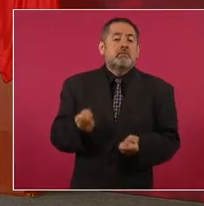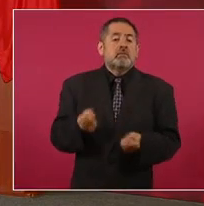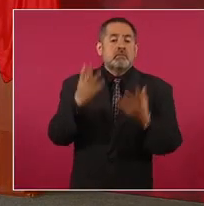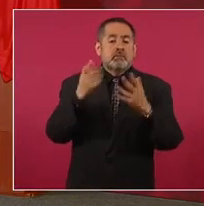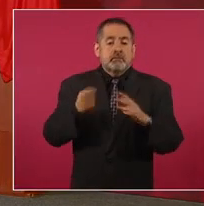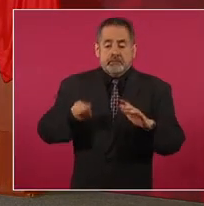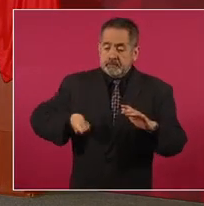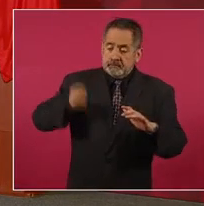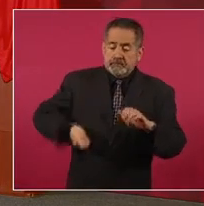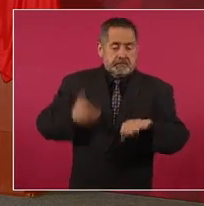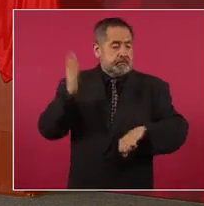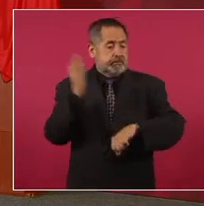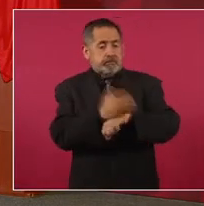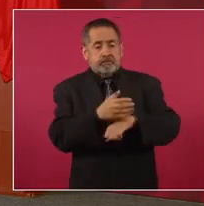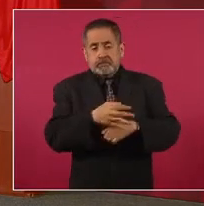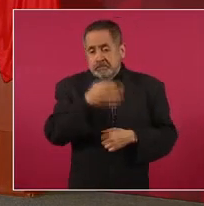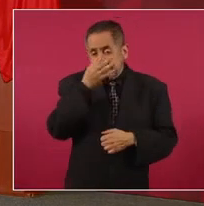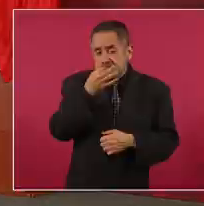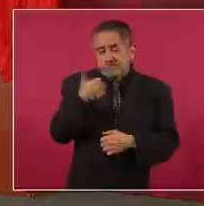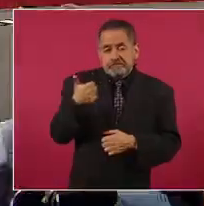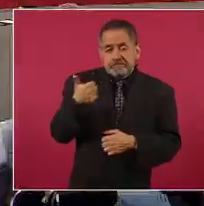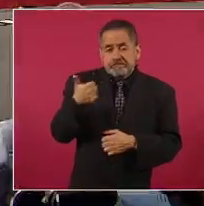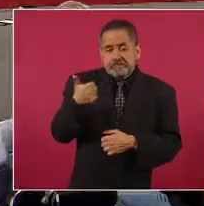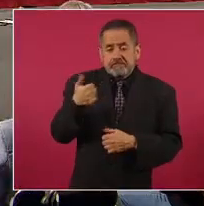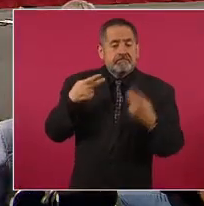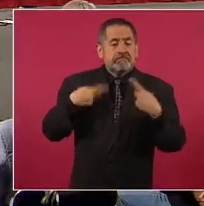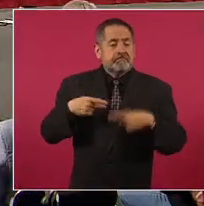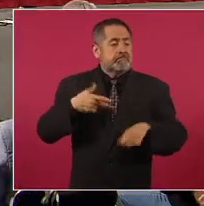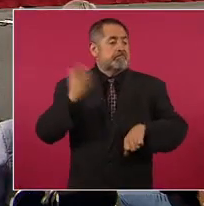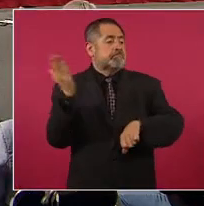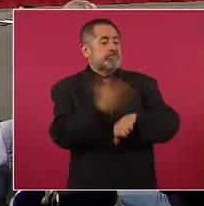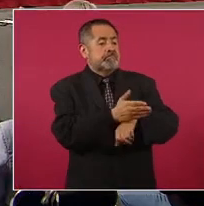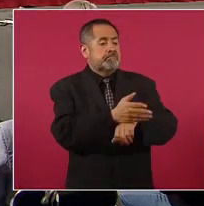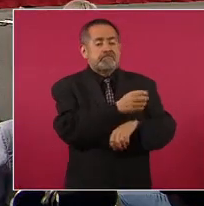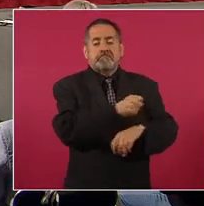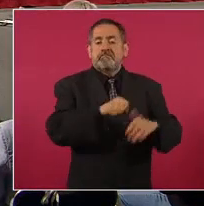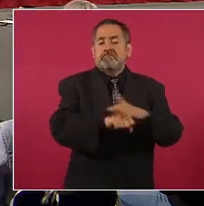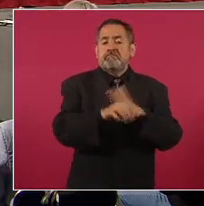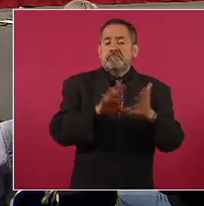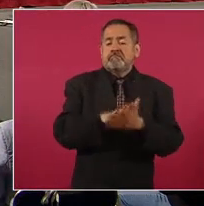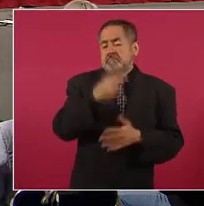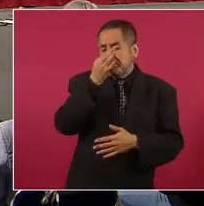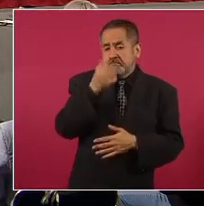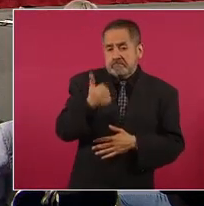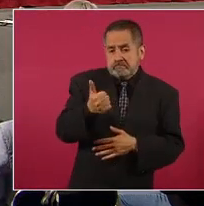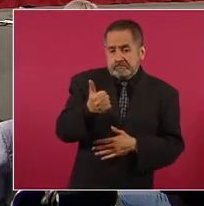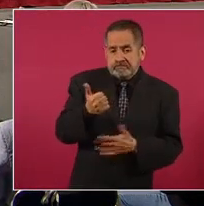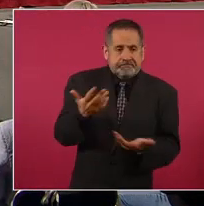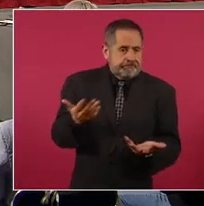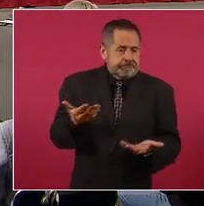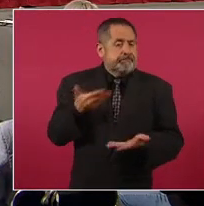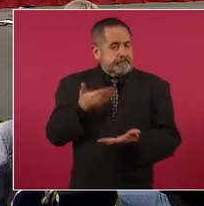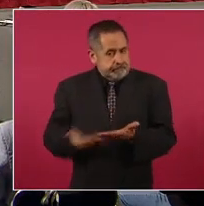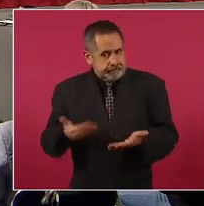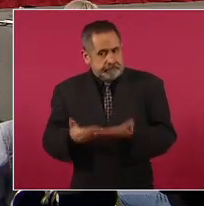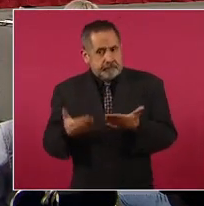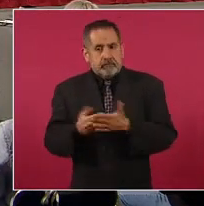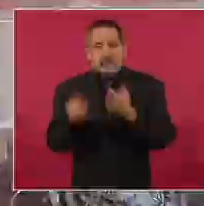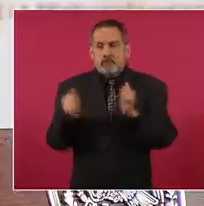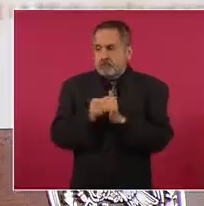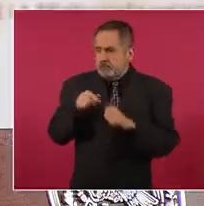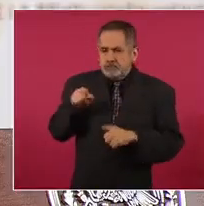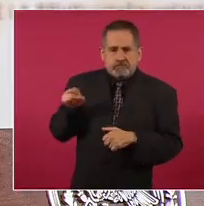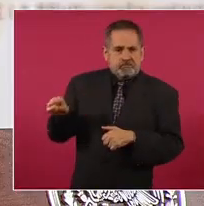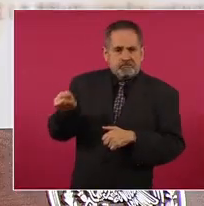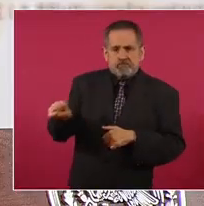se habían emitido 6 sentencias contra los perpetradores y, como se ha demostrado el día de hoy, con la intervención de